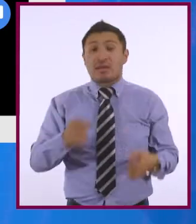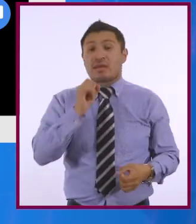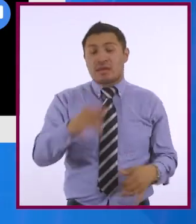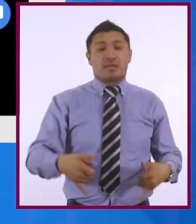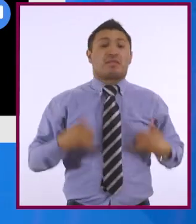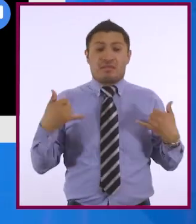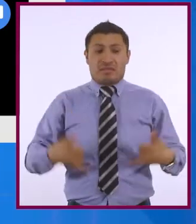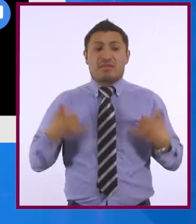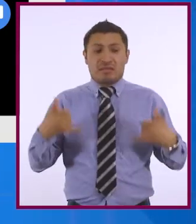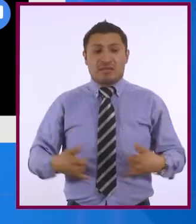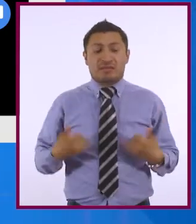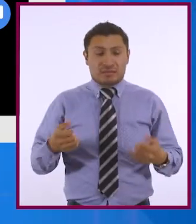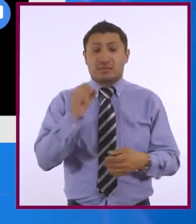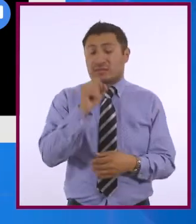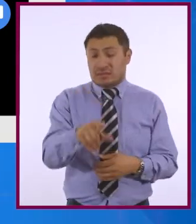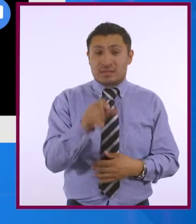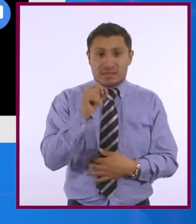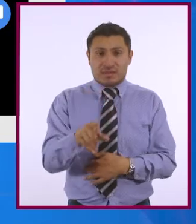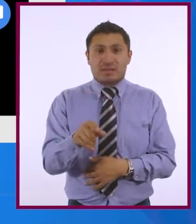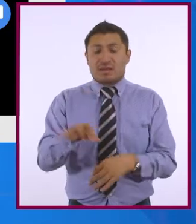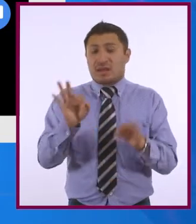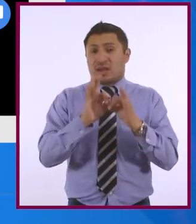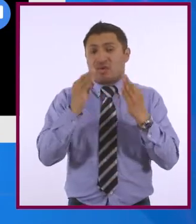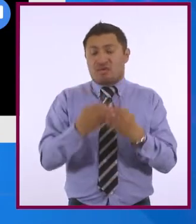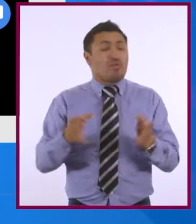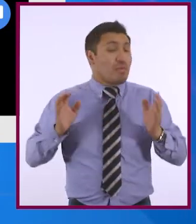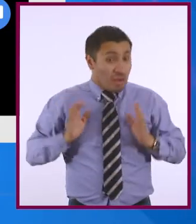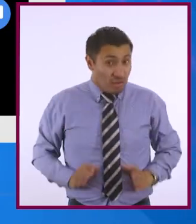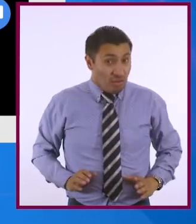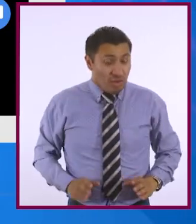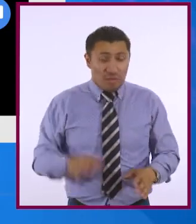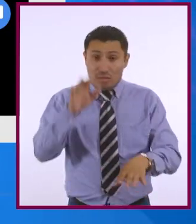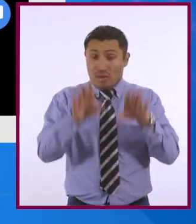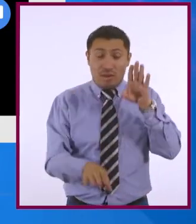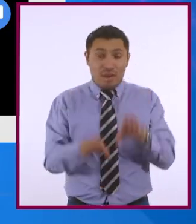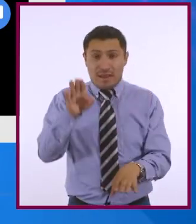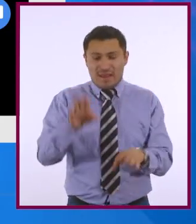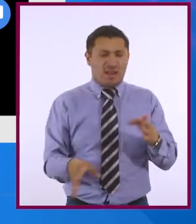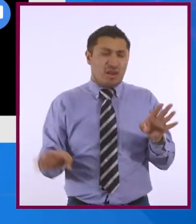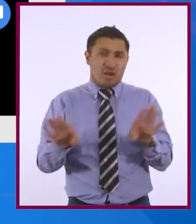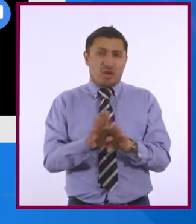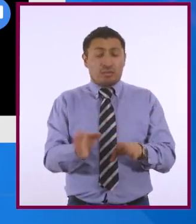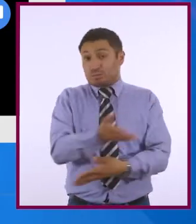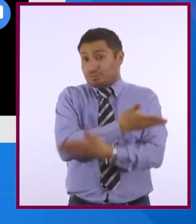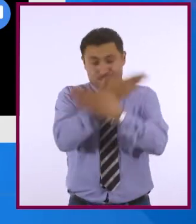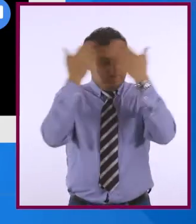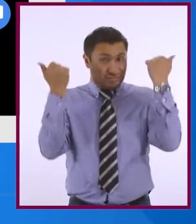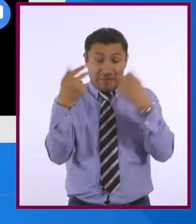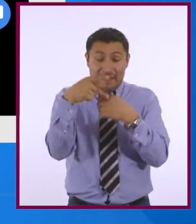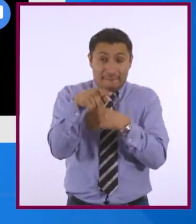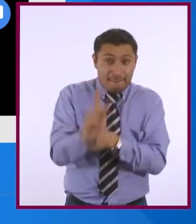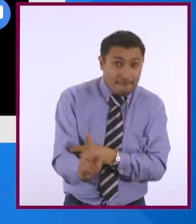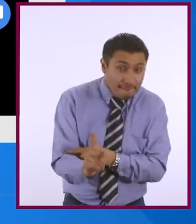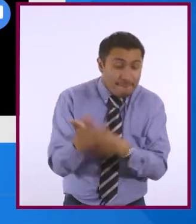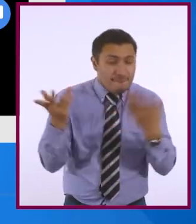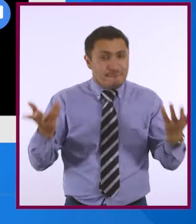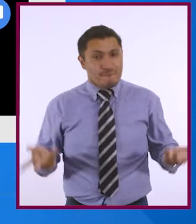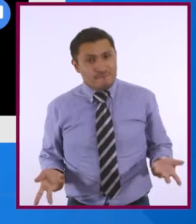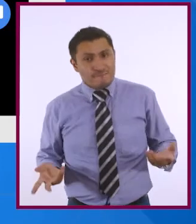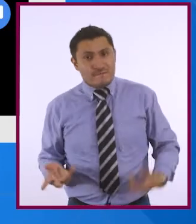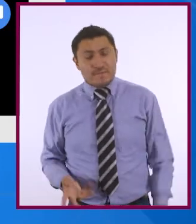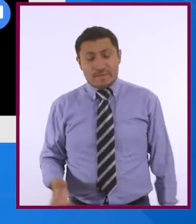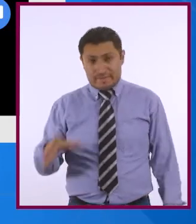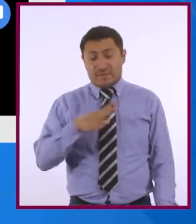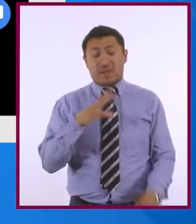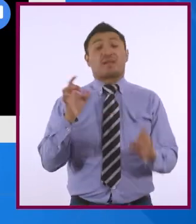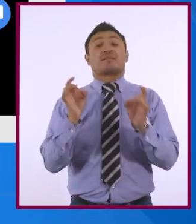siempre. También de manera física. Muchas veces no lo sabemos, pero